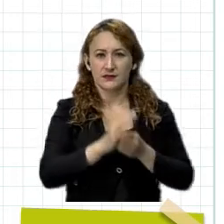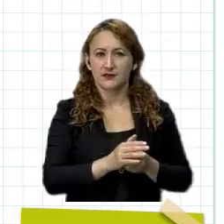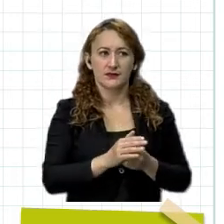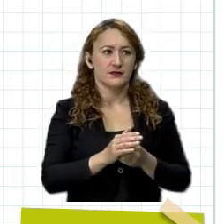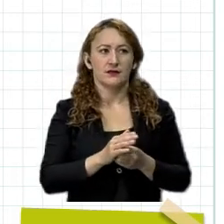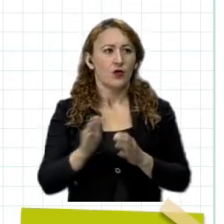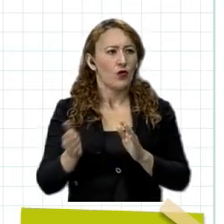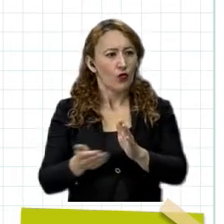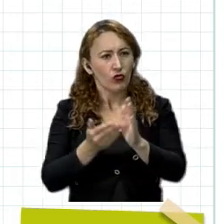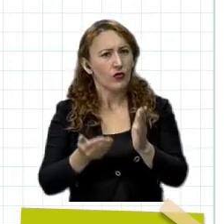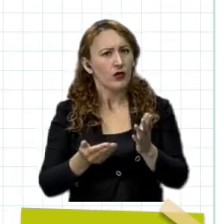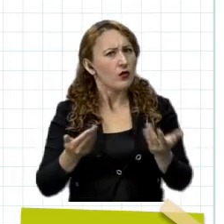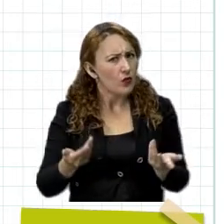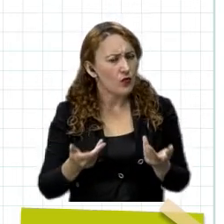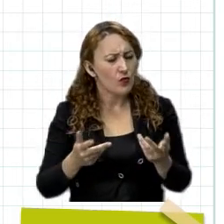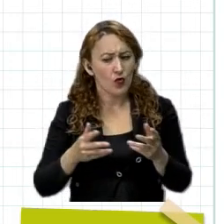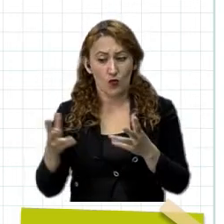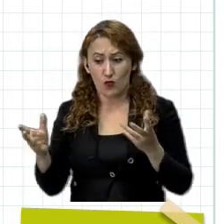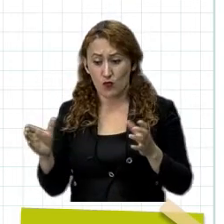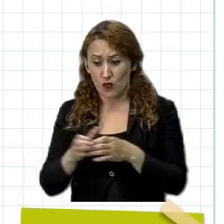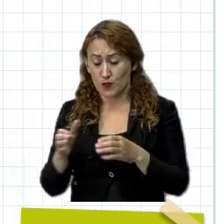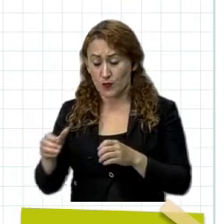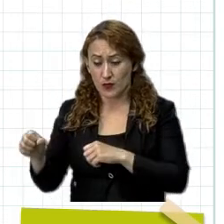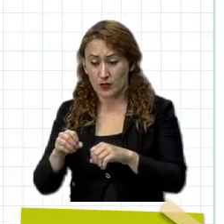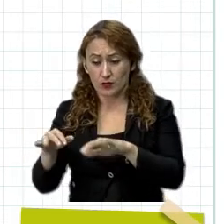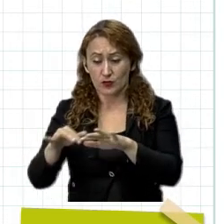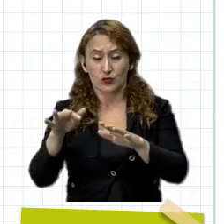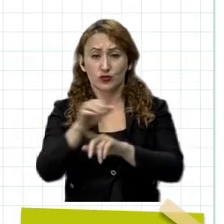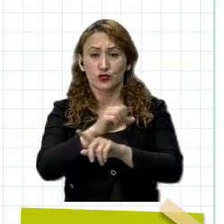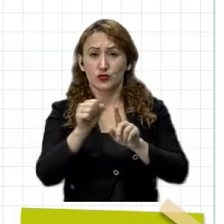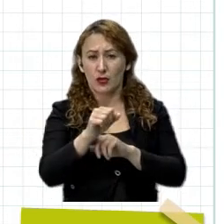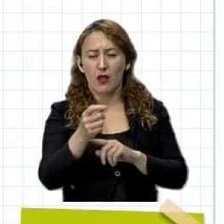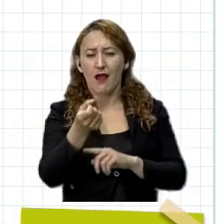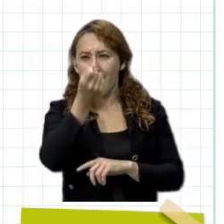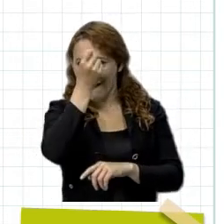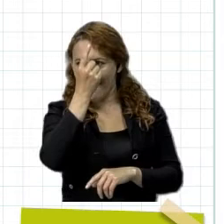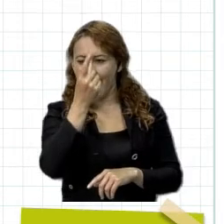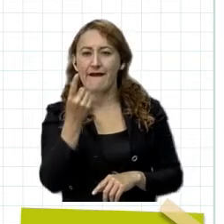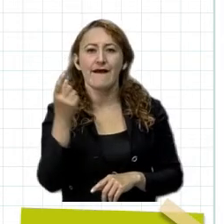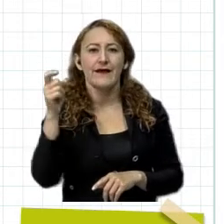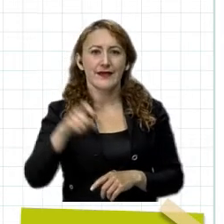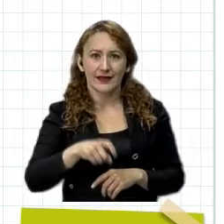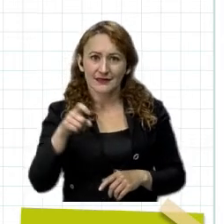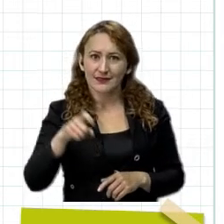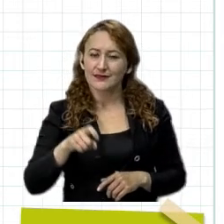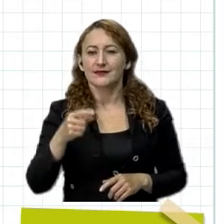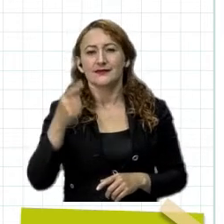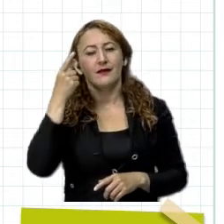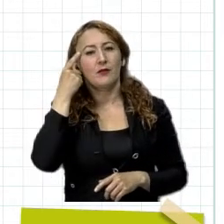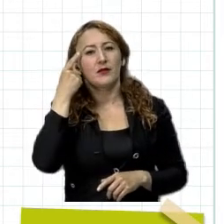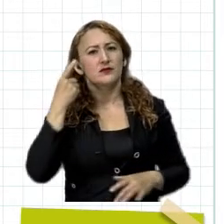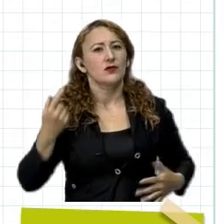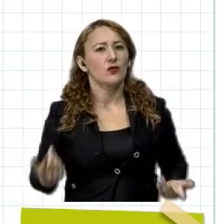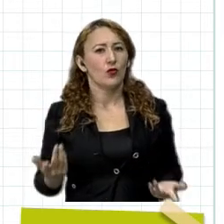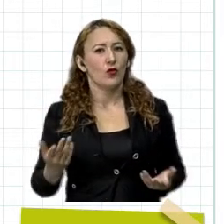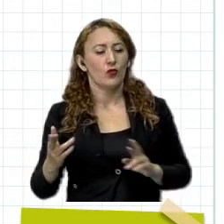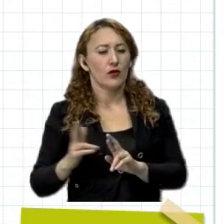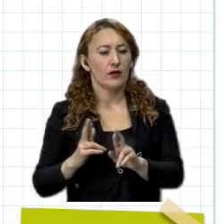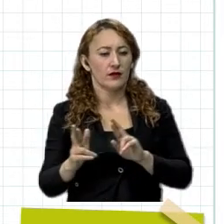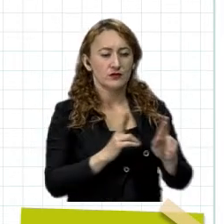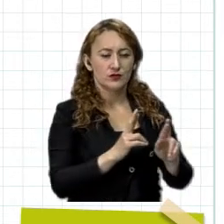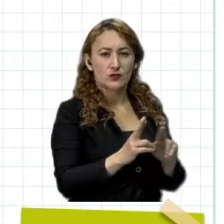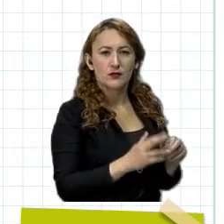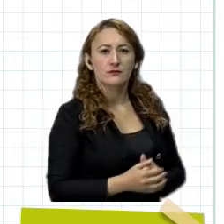decir que hoy los movimientos sociales han entendido la necesidad de pensar de forma relacional y